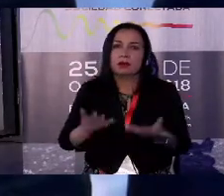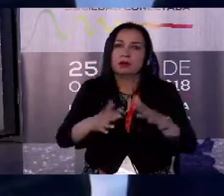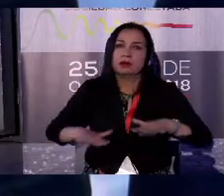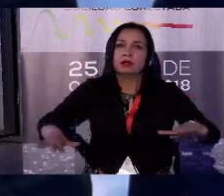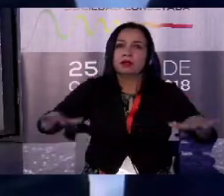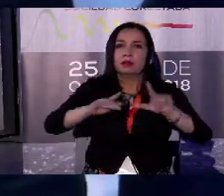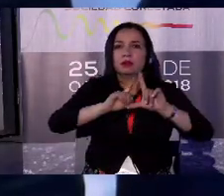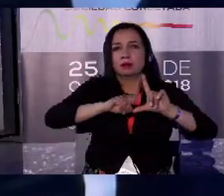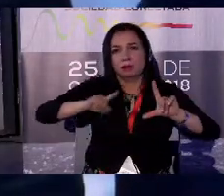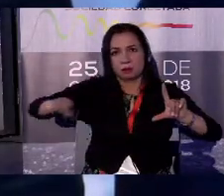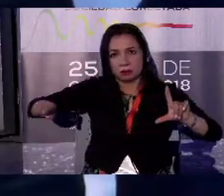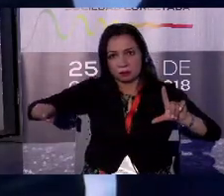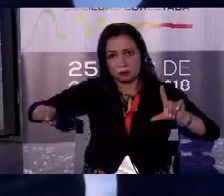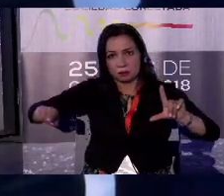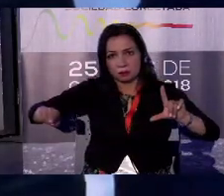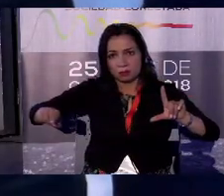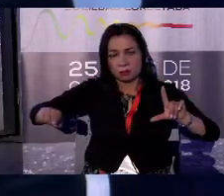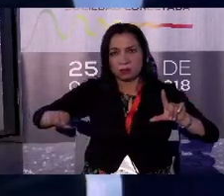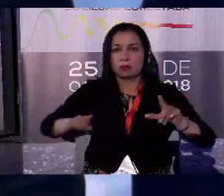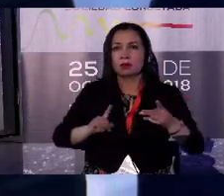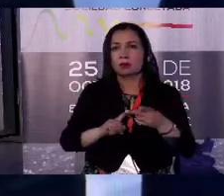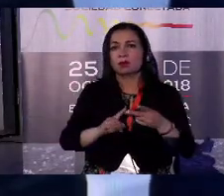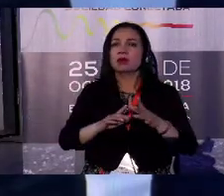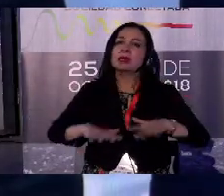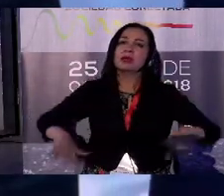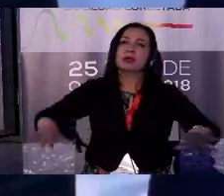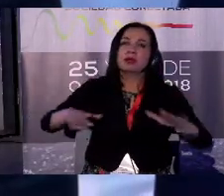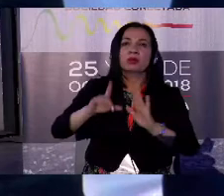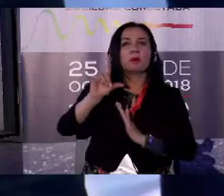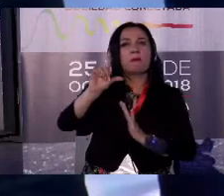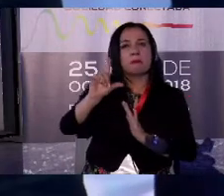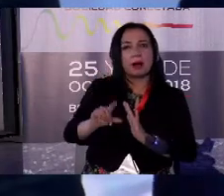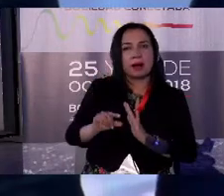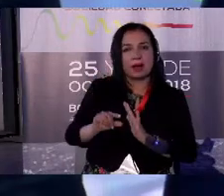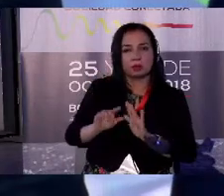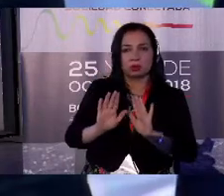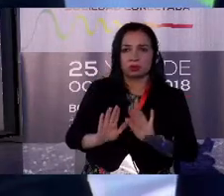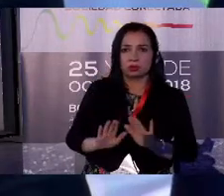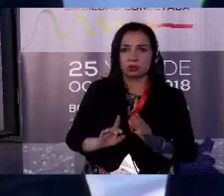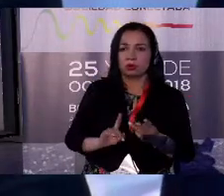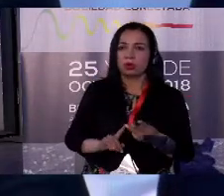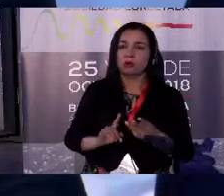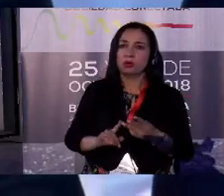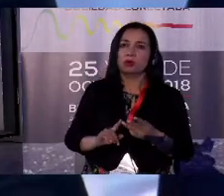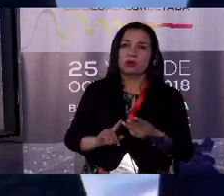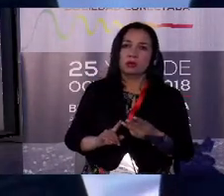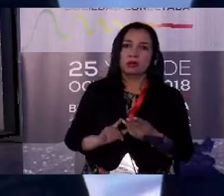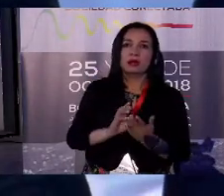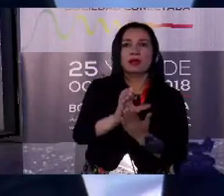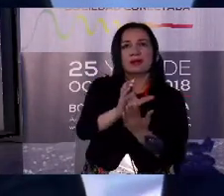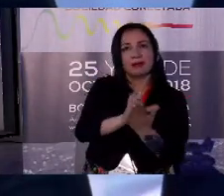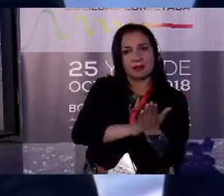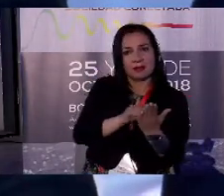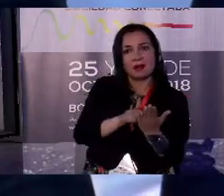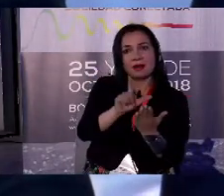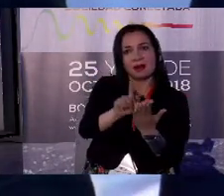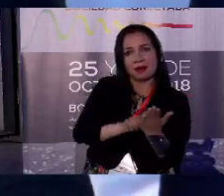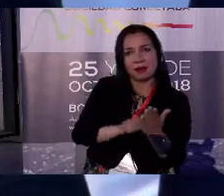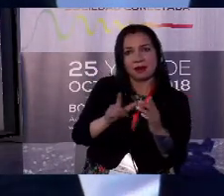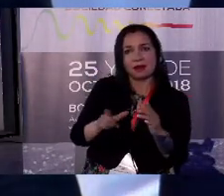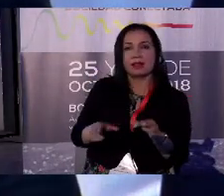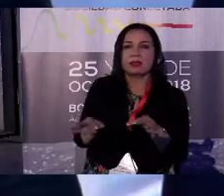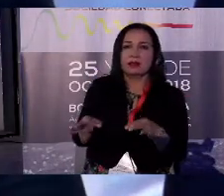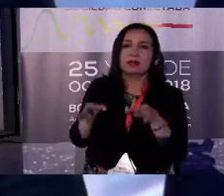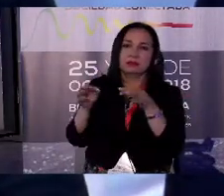espectro de muy bajo costo para fomentar inversiones, licencias de largo plazo. GSMA incluso